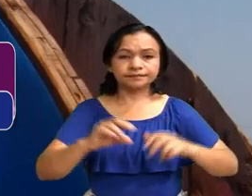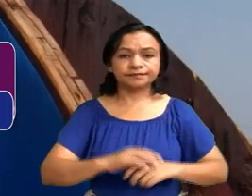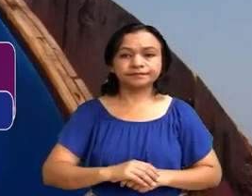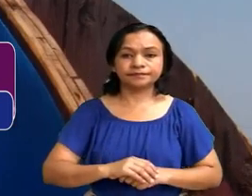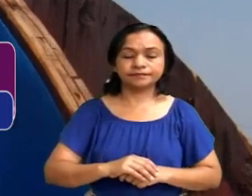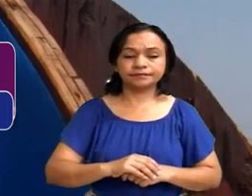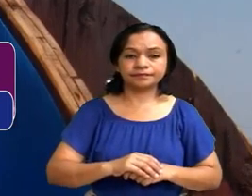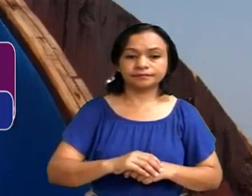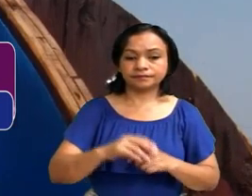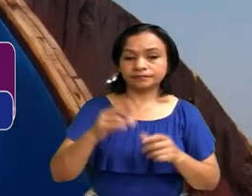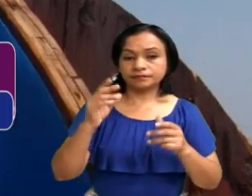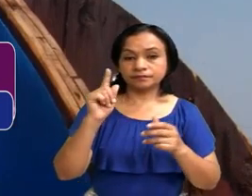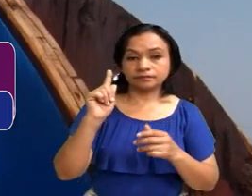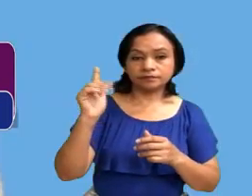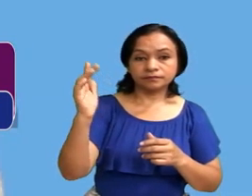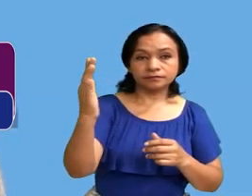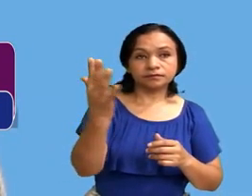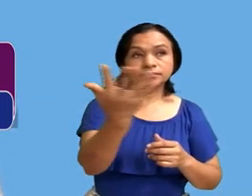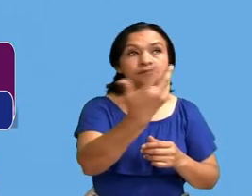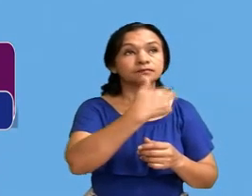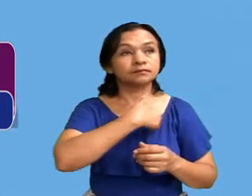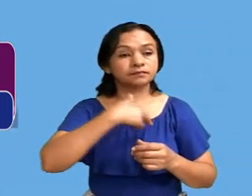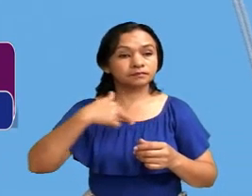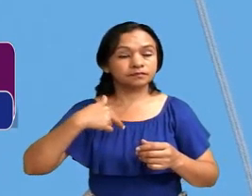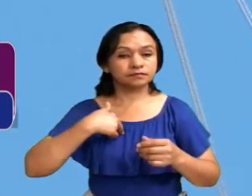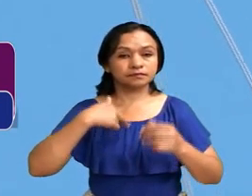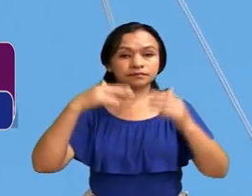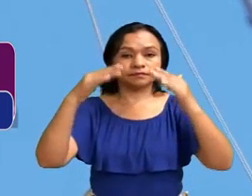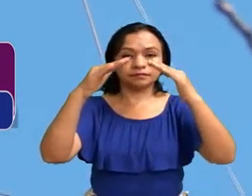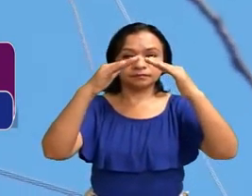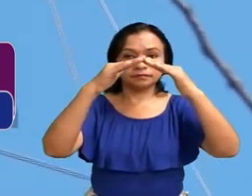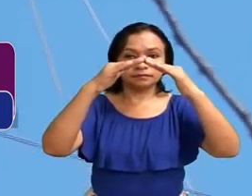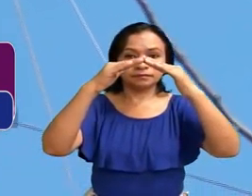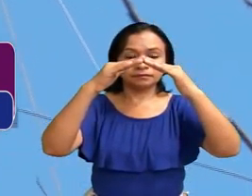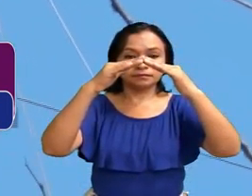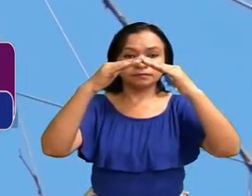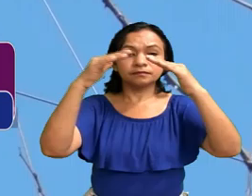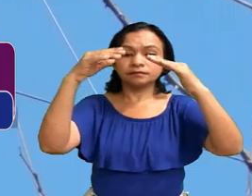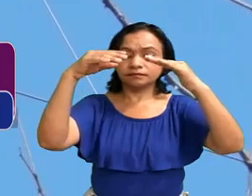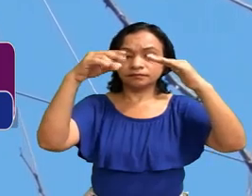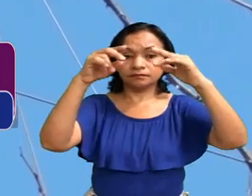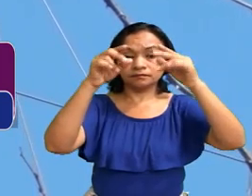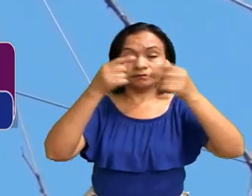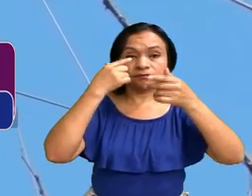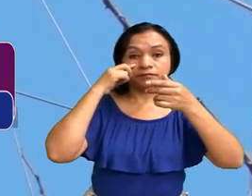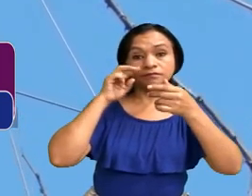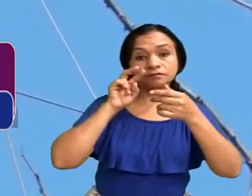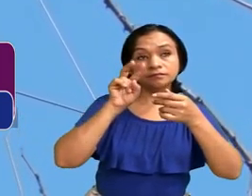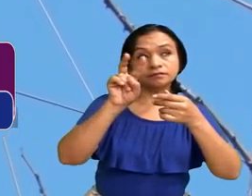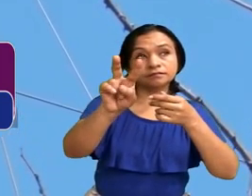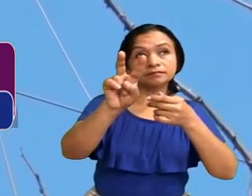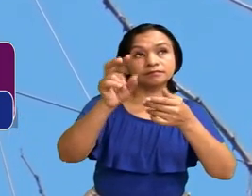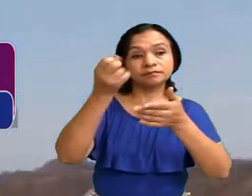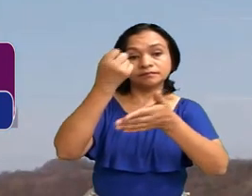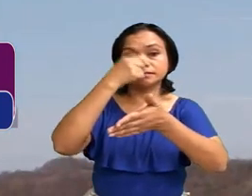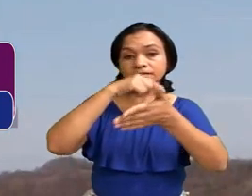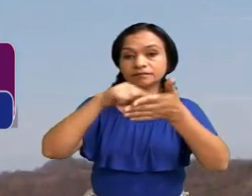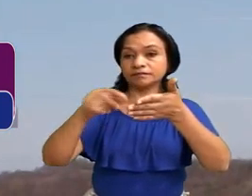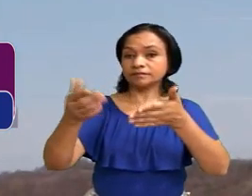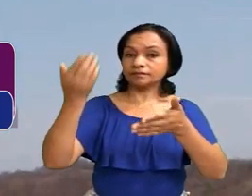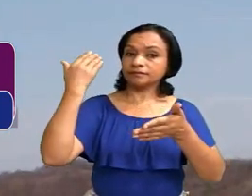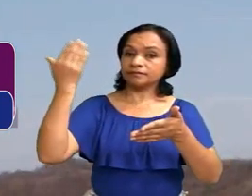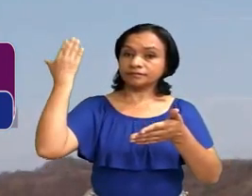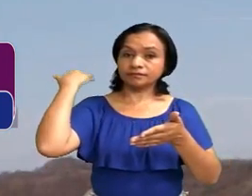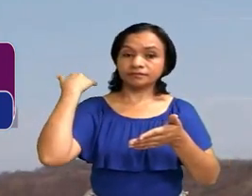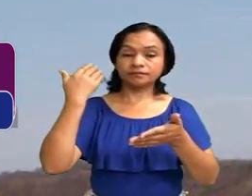Las redes eléctricas van avanzando, ¿verdad? Y ahorita estamos llegando, si usted observa, la semana pasada la mayor